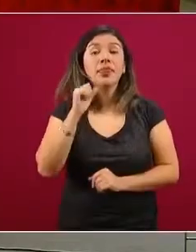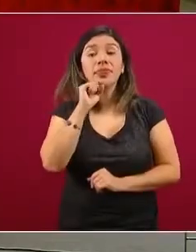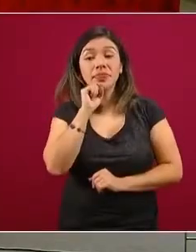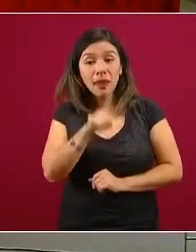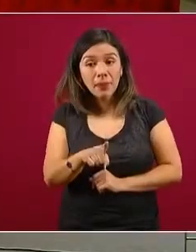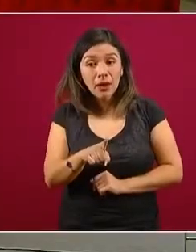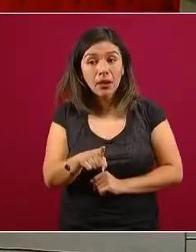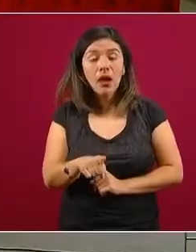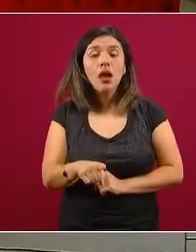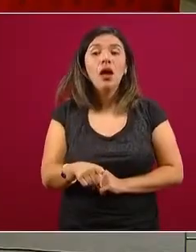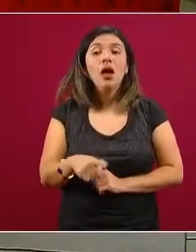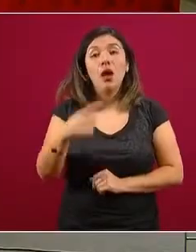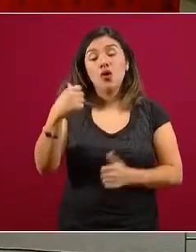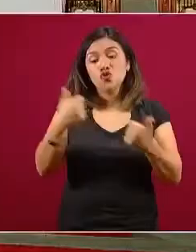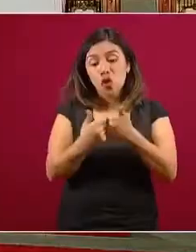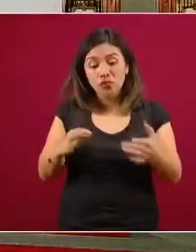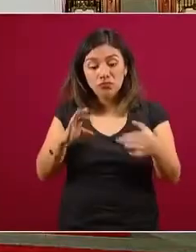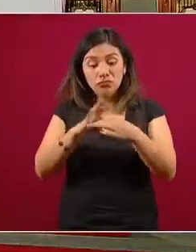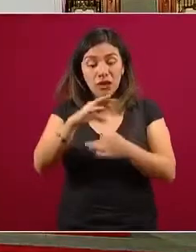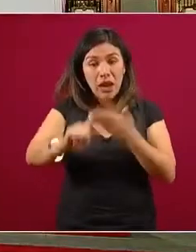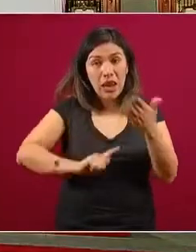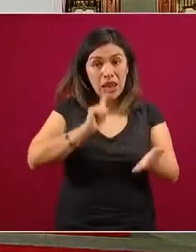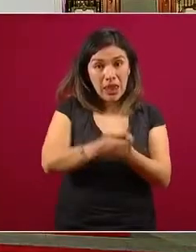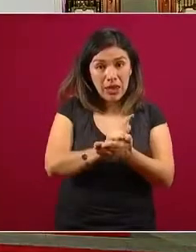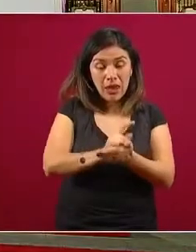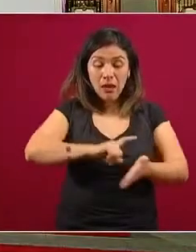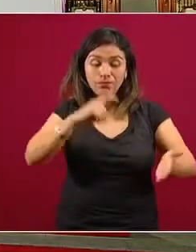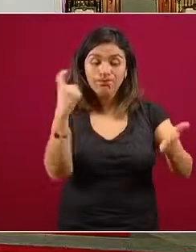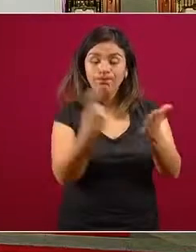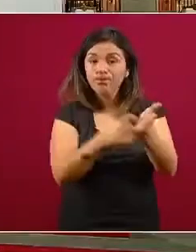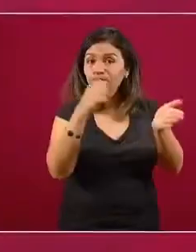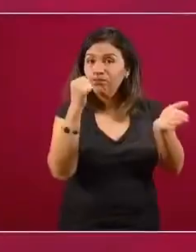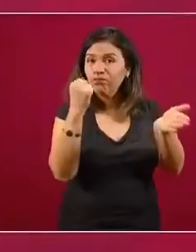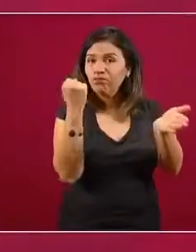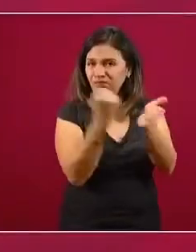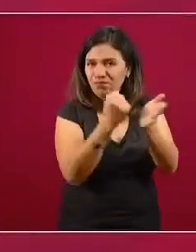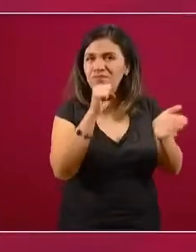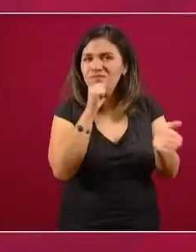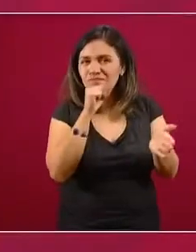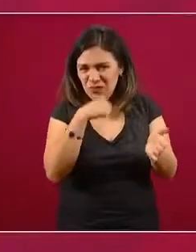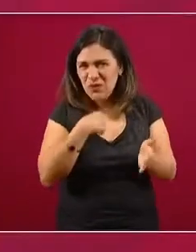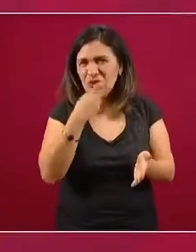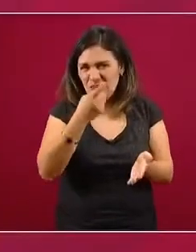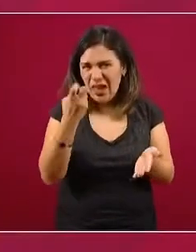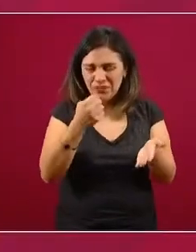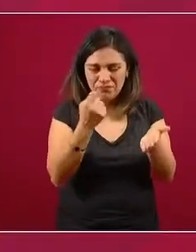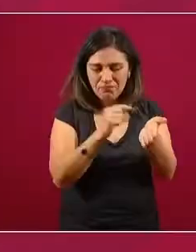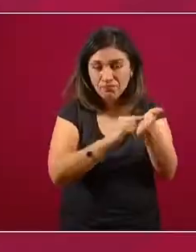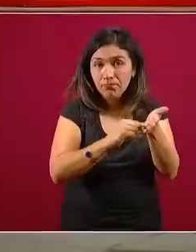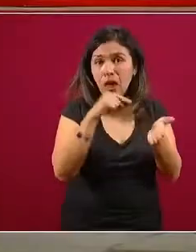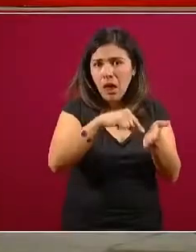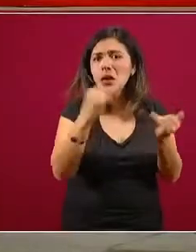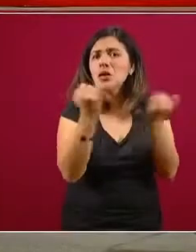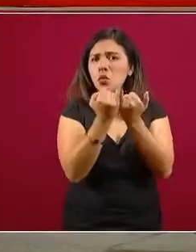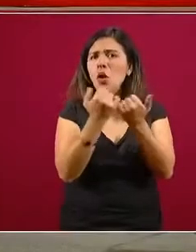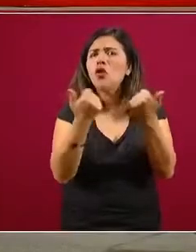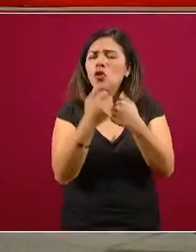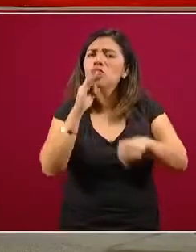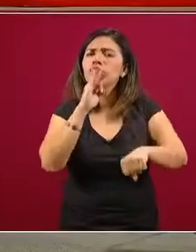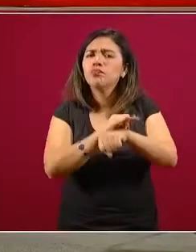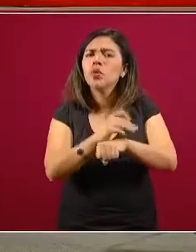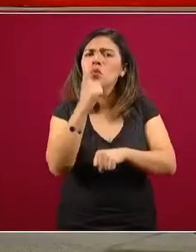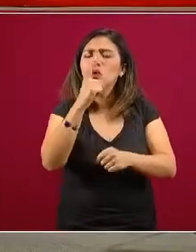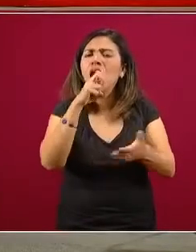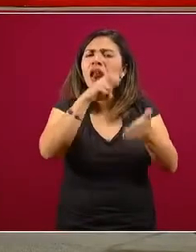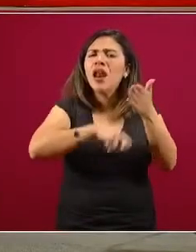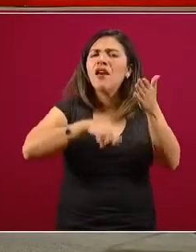Y en la rama legislativa, los etiquetados, de los que ya he hecho referencia, estuvieron también amparados en una